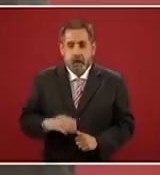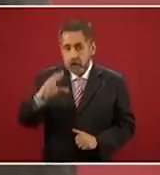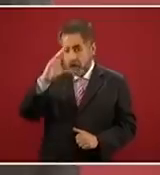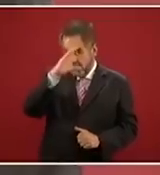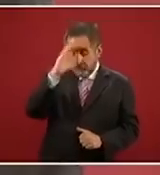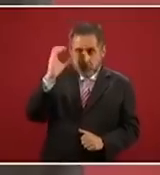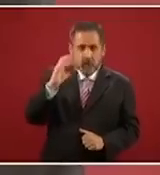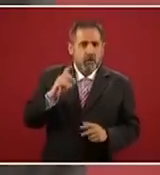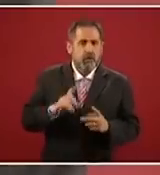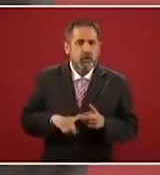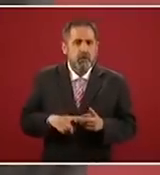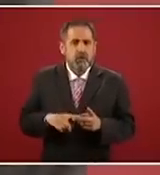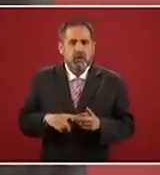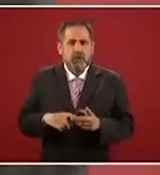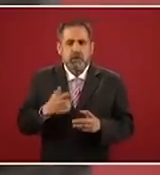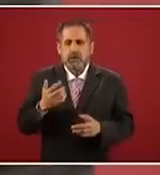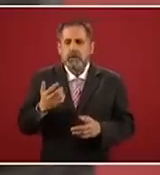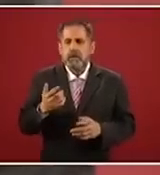fotos y